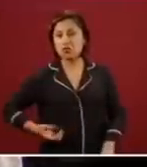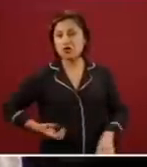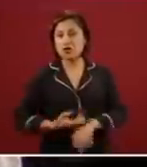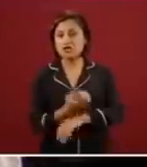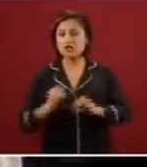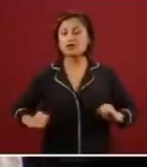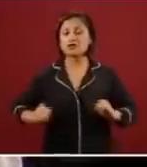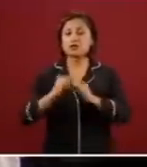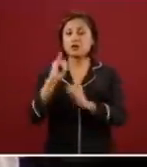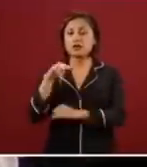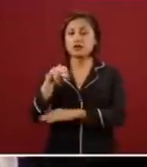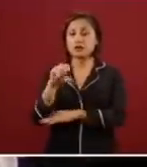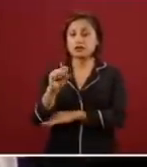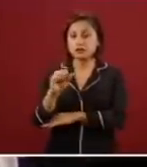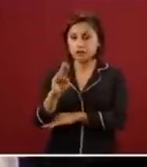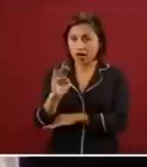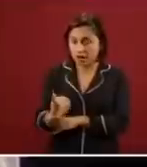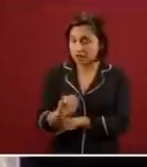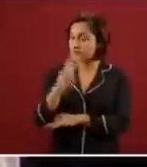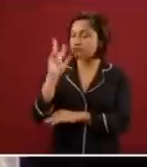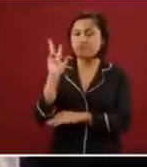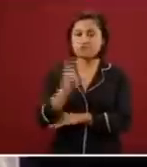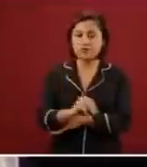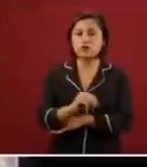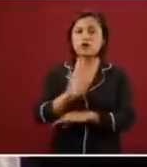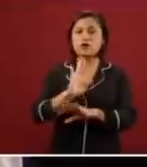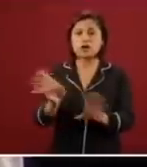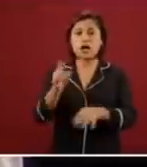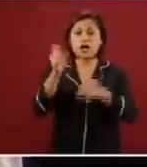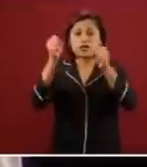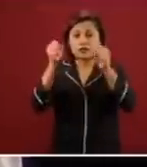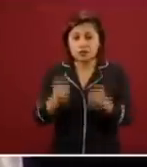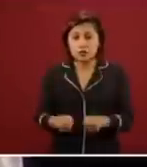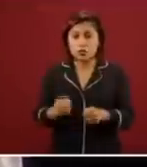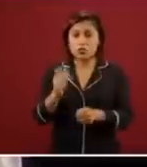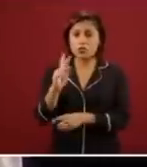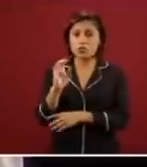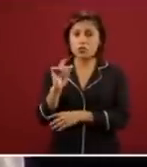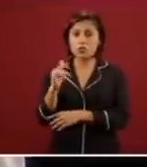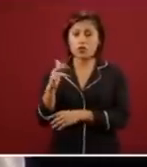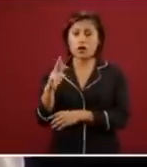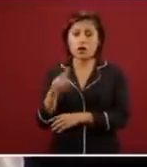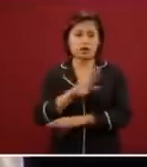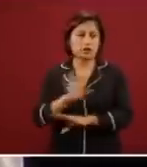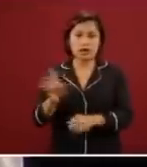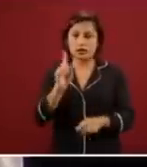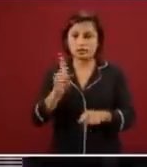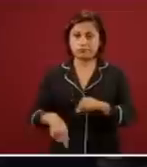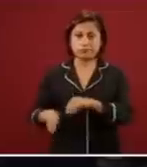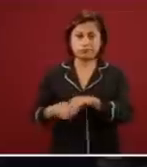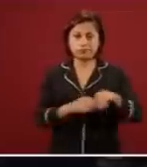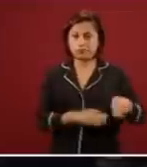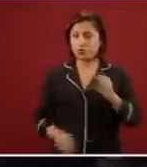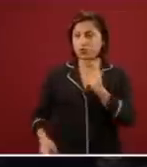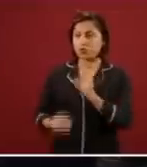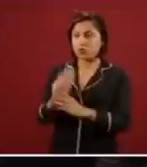el esquema anterior, aunque ya no exista el, como tal el Seguro Popular que usted ya ha anunciado. ¿Cómo es la forma